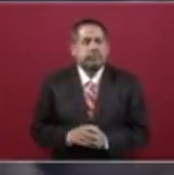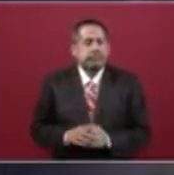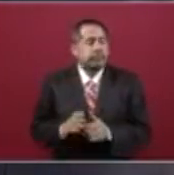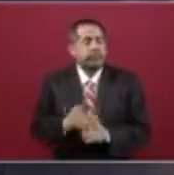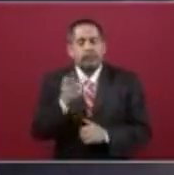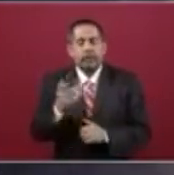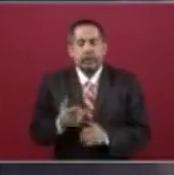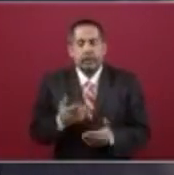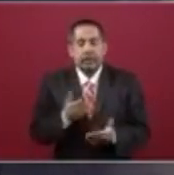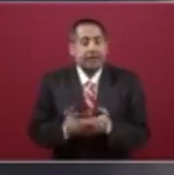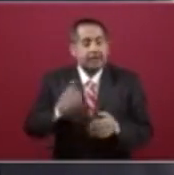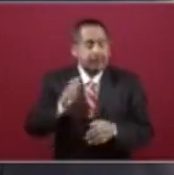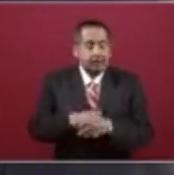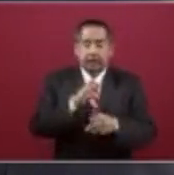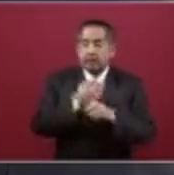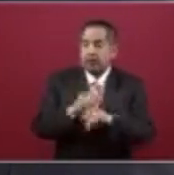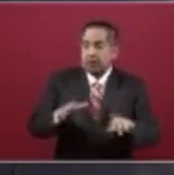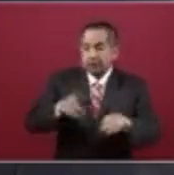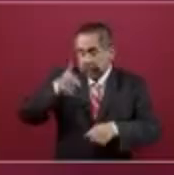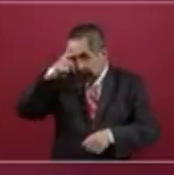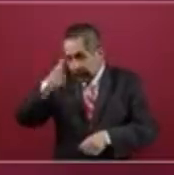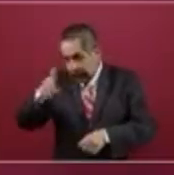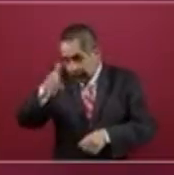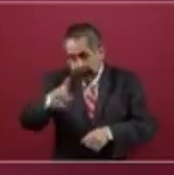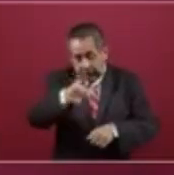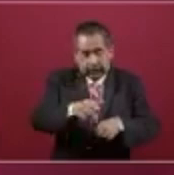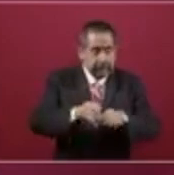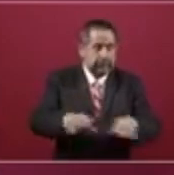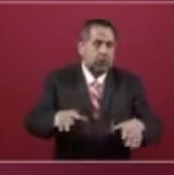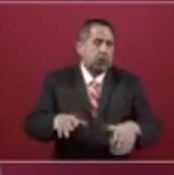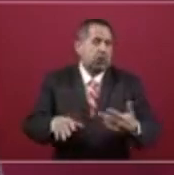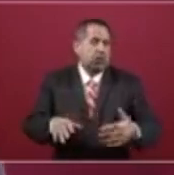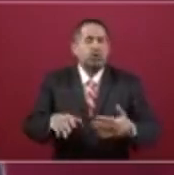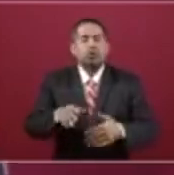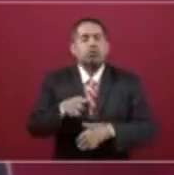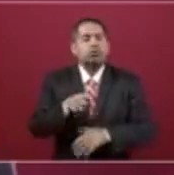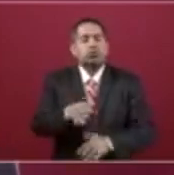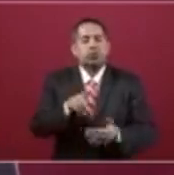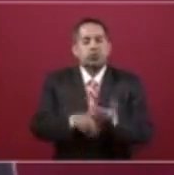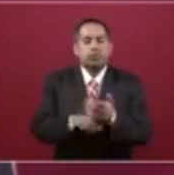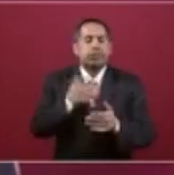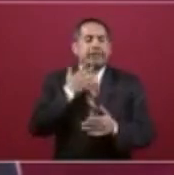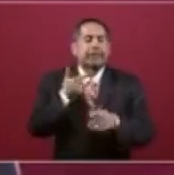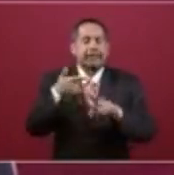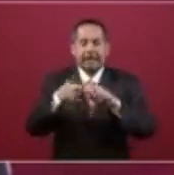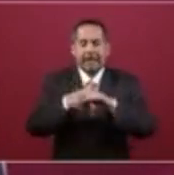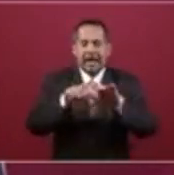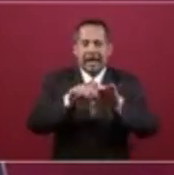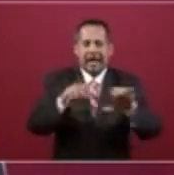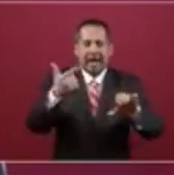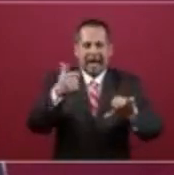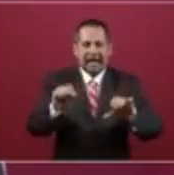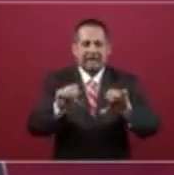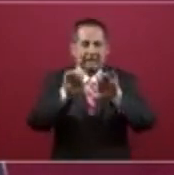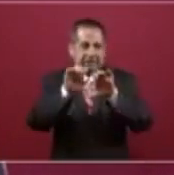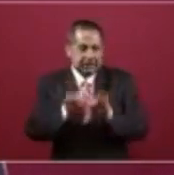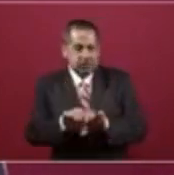porque ahora hay más información sobre los gasoductos en